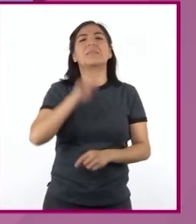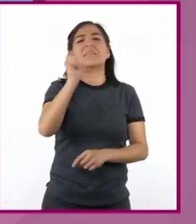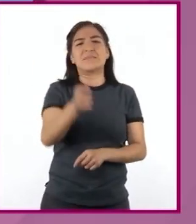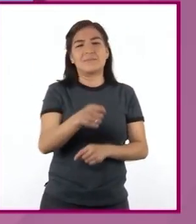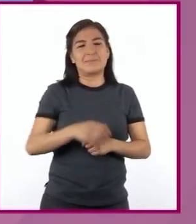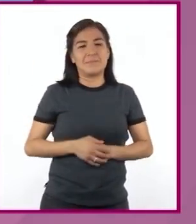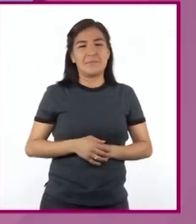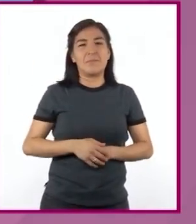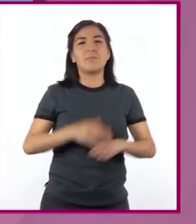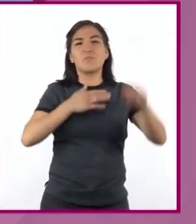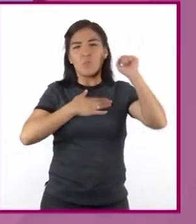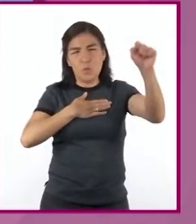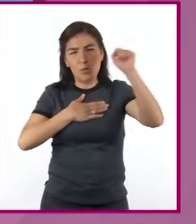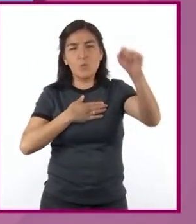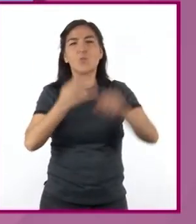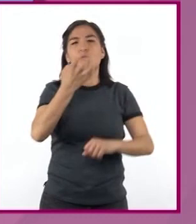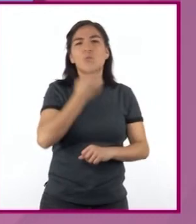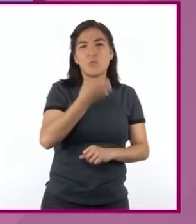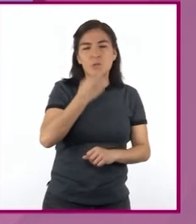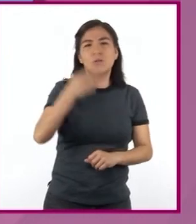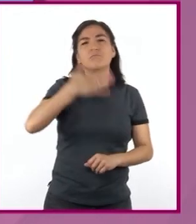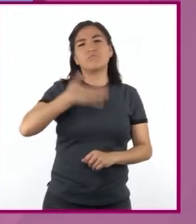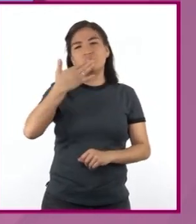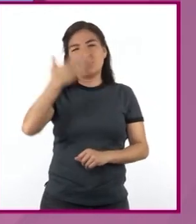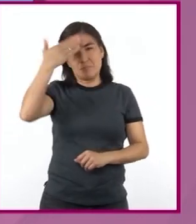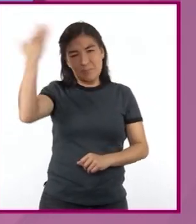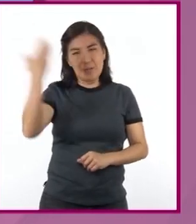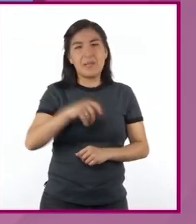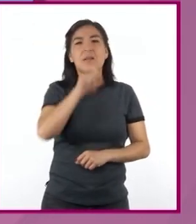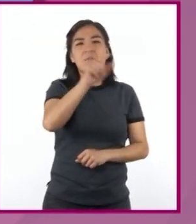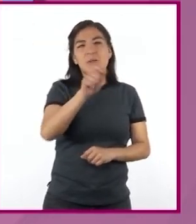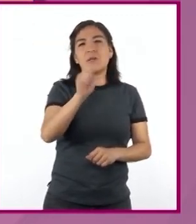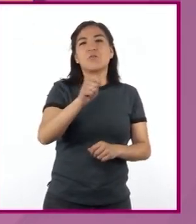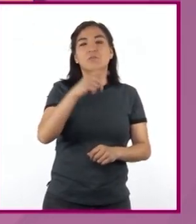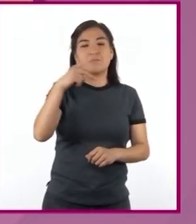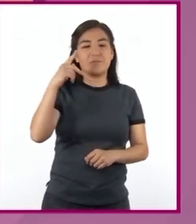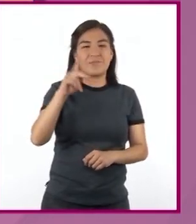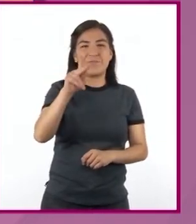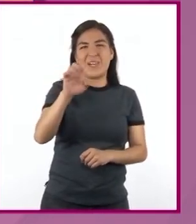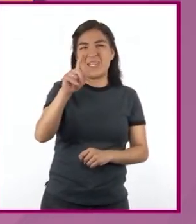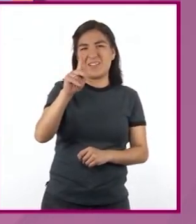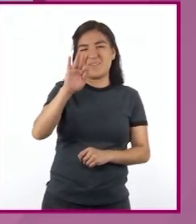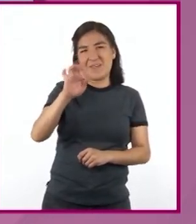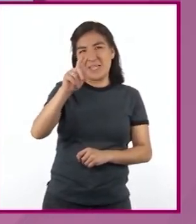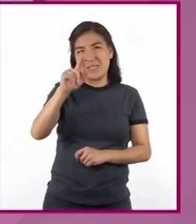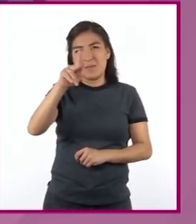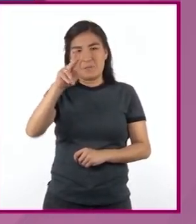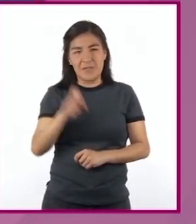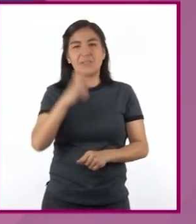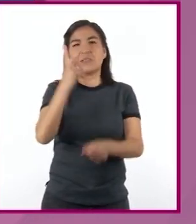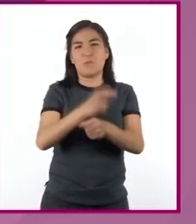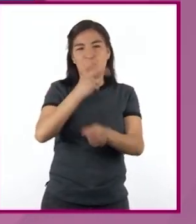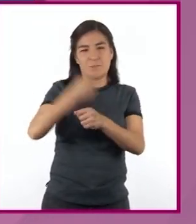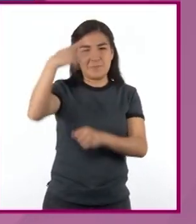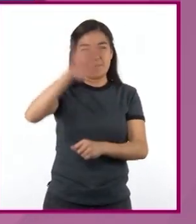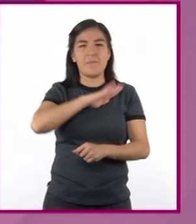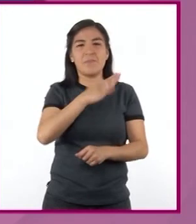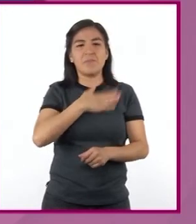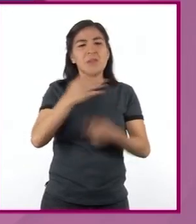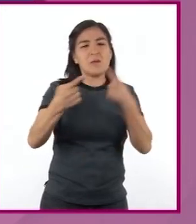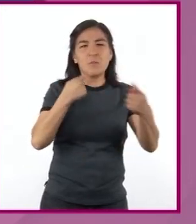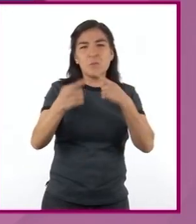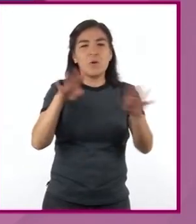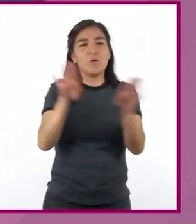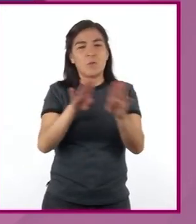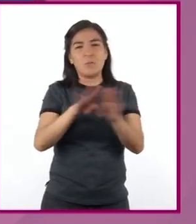a protestantes, judíos y musulmanes. Felipe II, rey de España, implantó los tribunales del Santo Oficio en